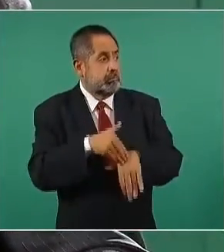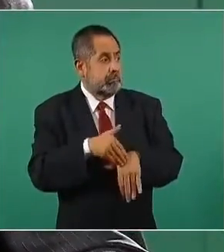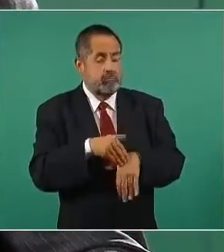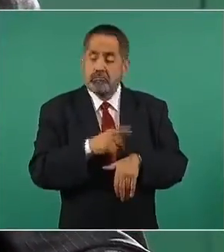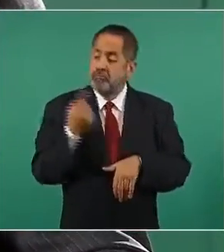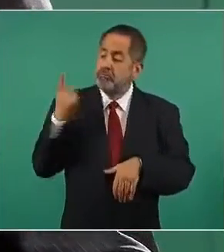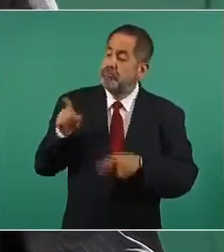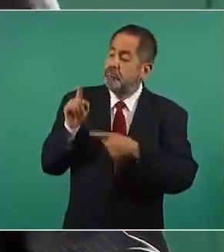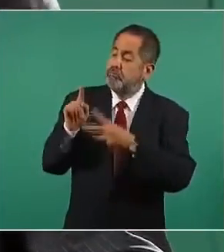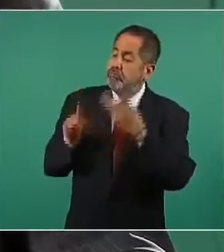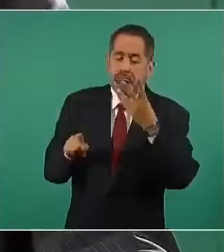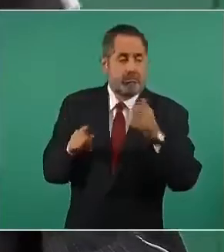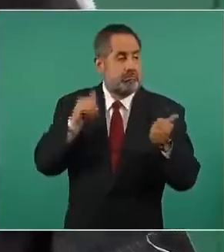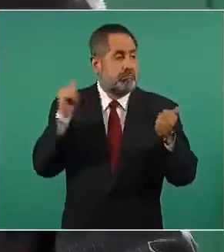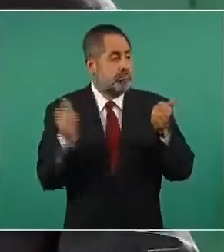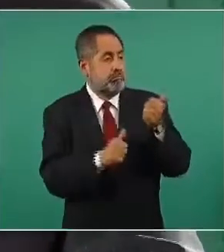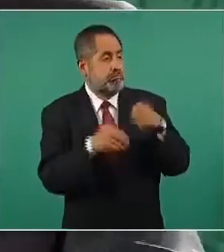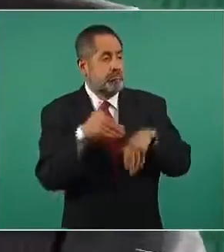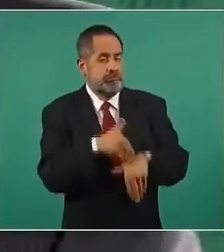Y además,